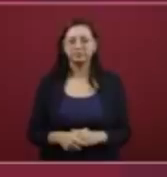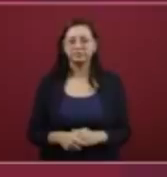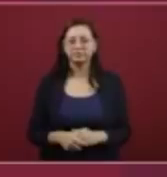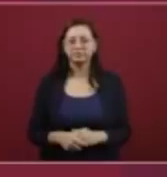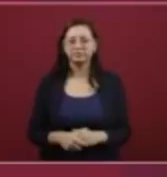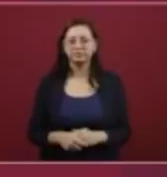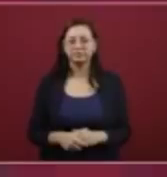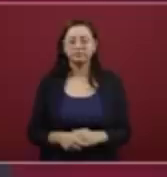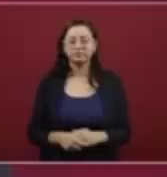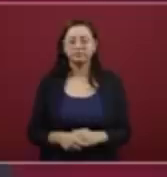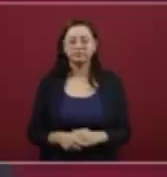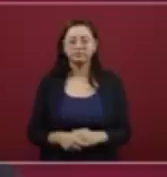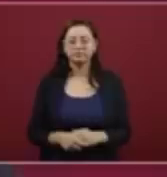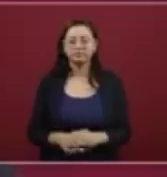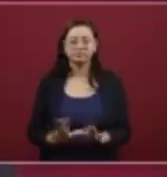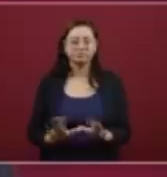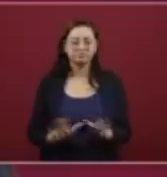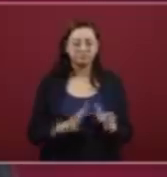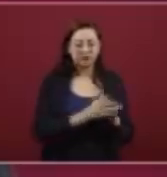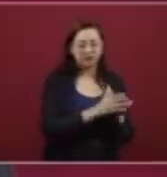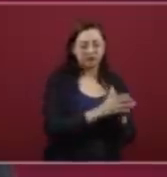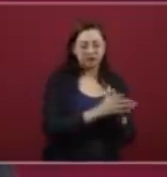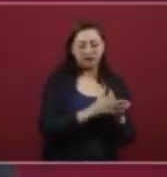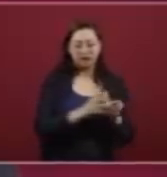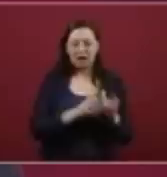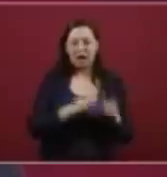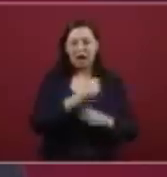una edad